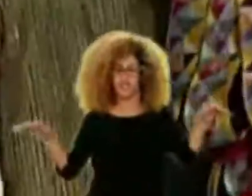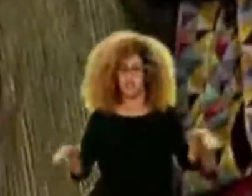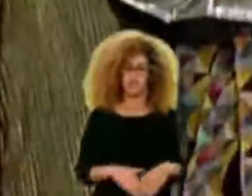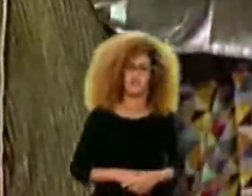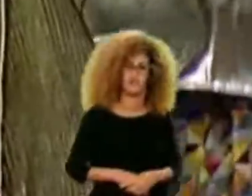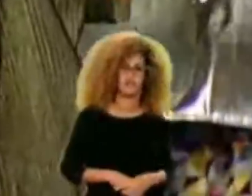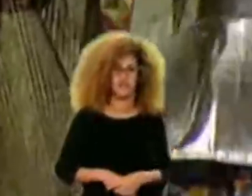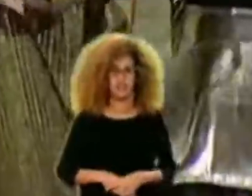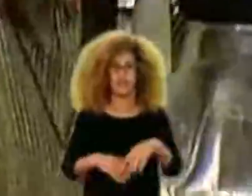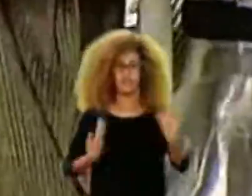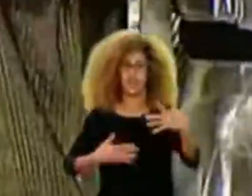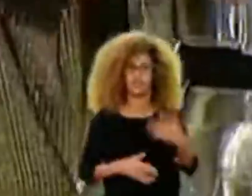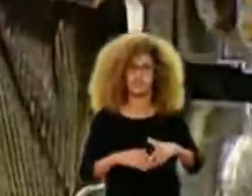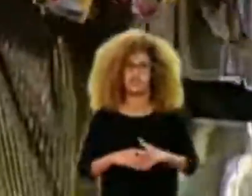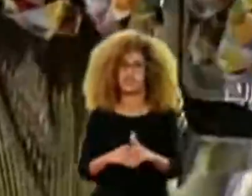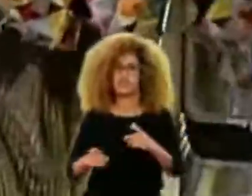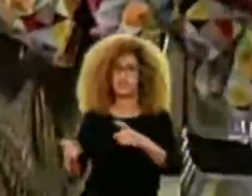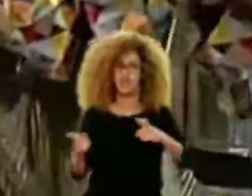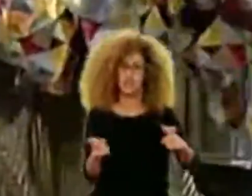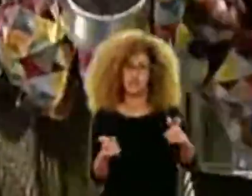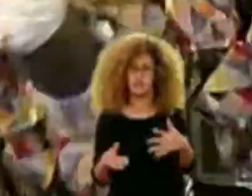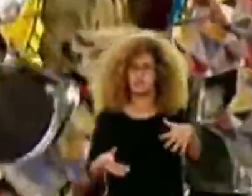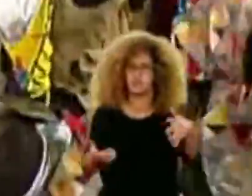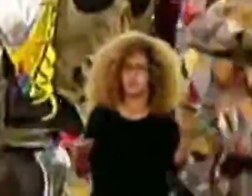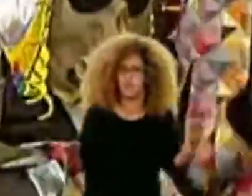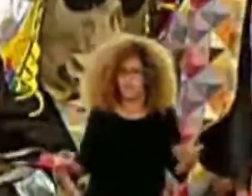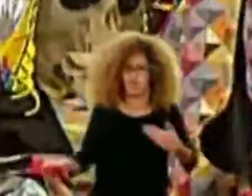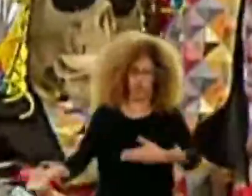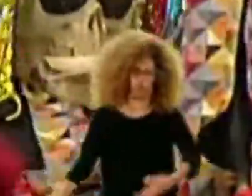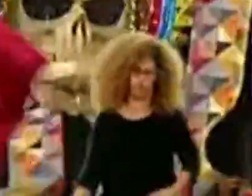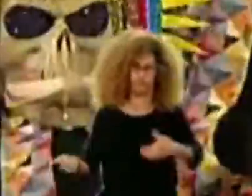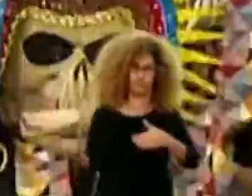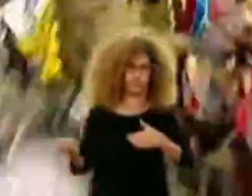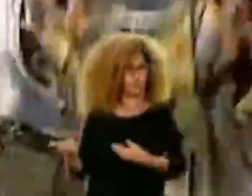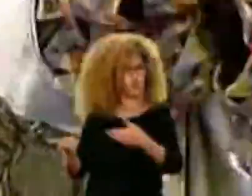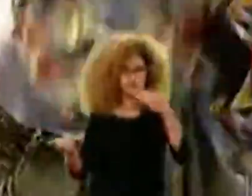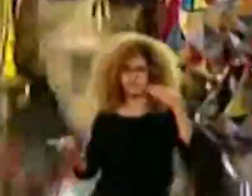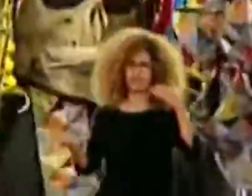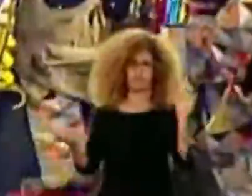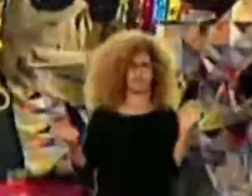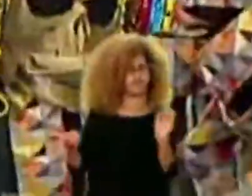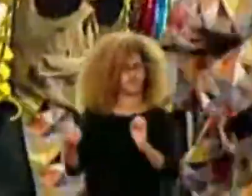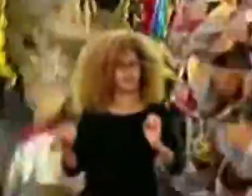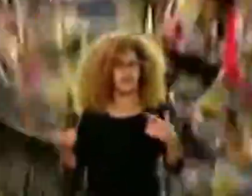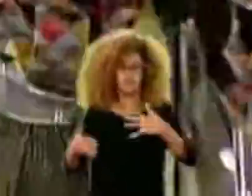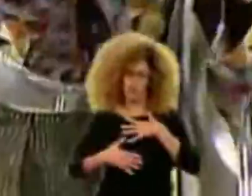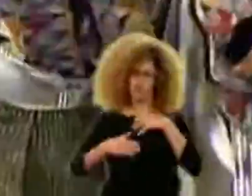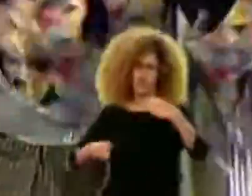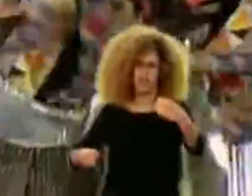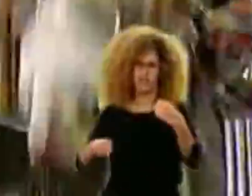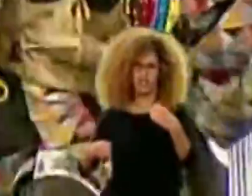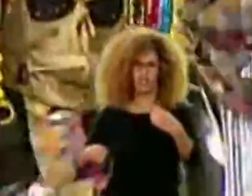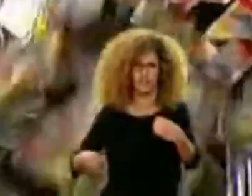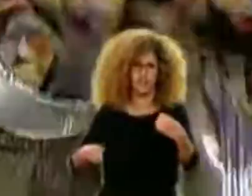Mis mejores armas se cargan con humildad y mi fortaleza